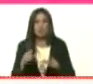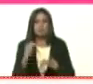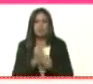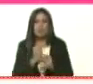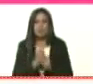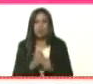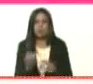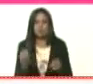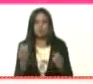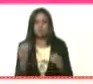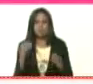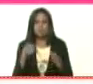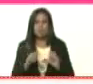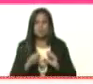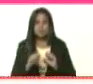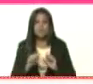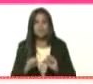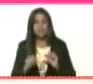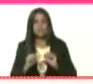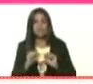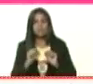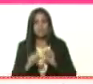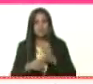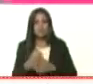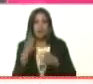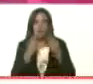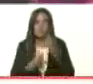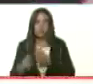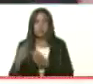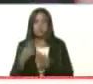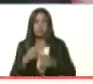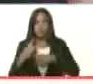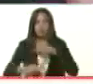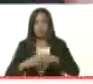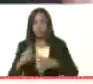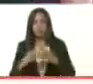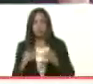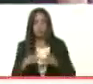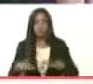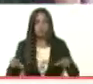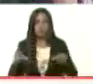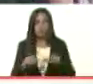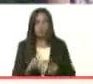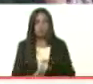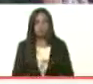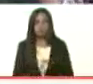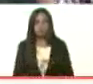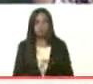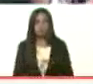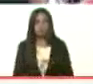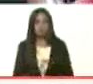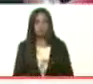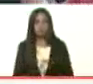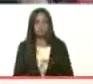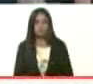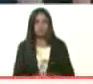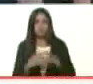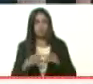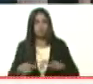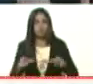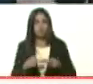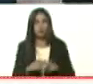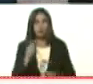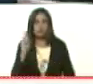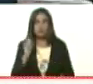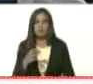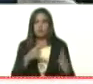cabeza. Y estamos levantando la producción de todos los campos y de todos los sectores. Esa tarea